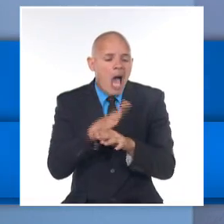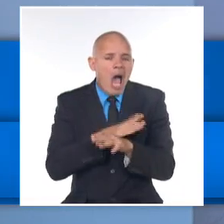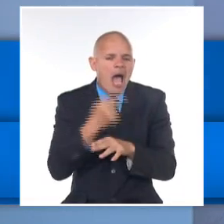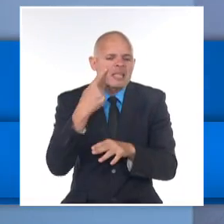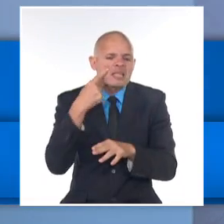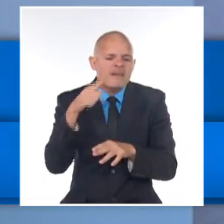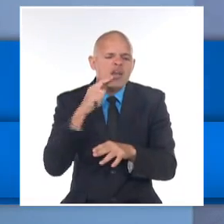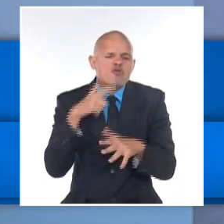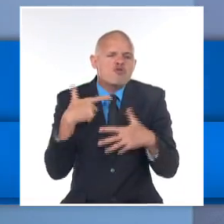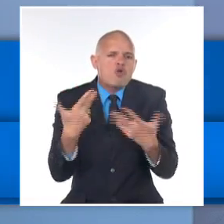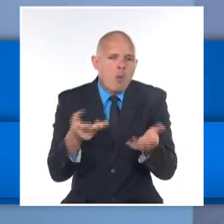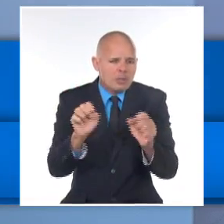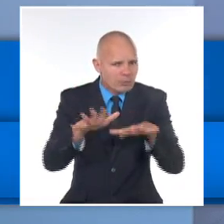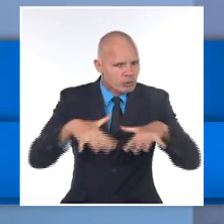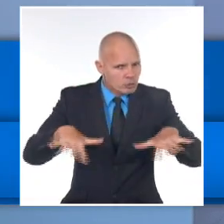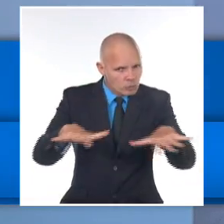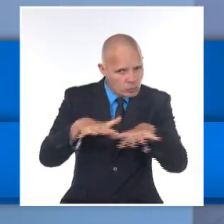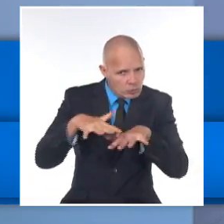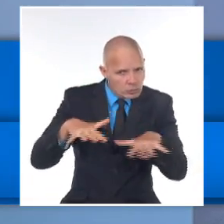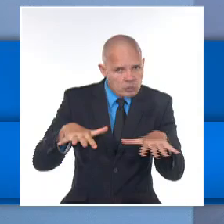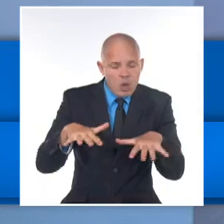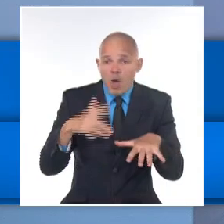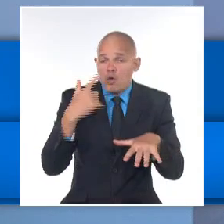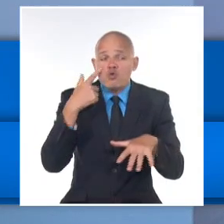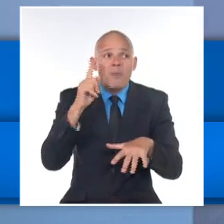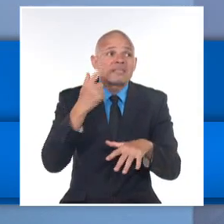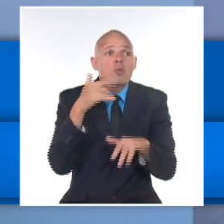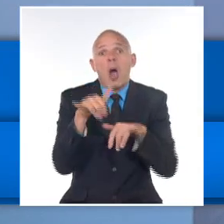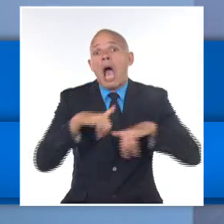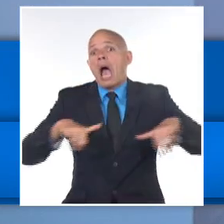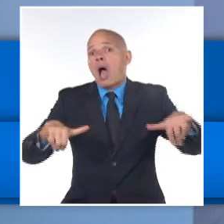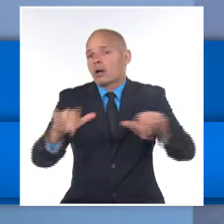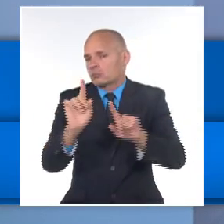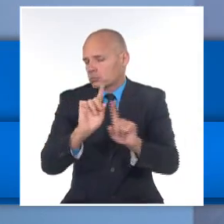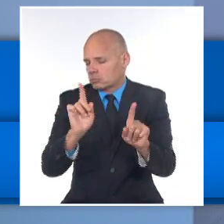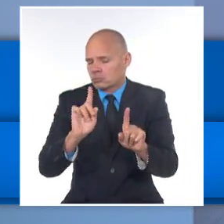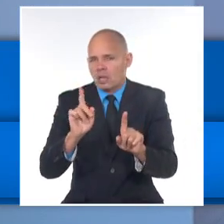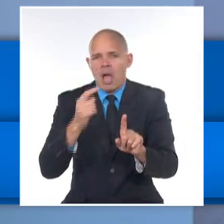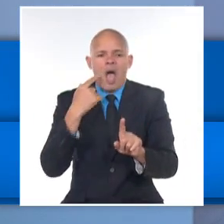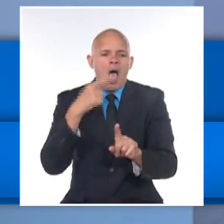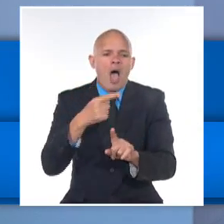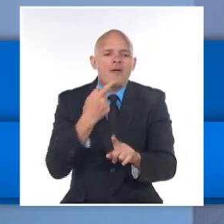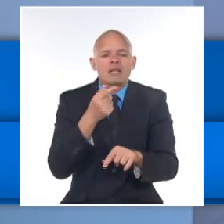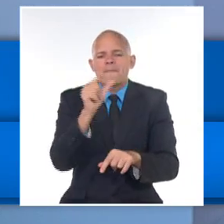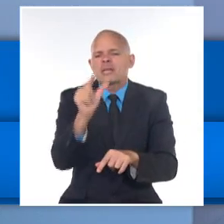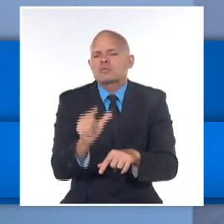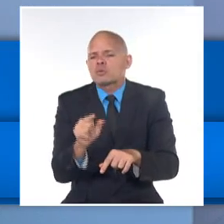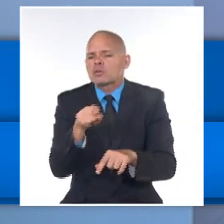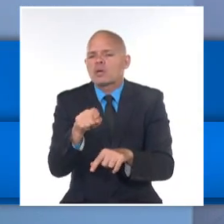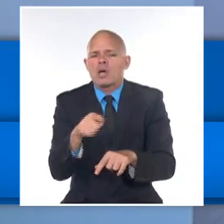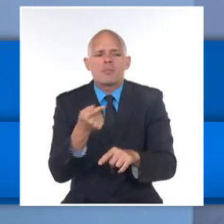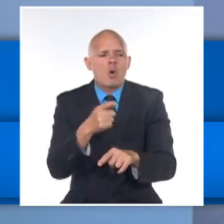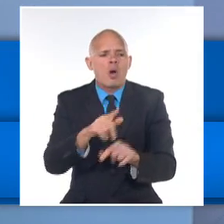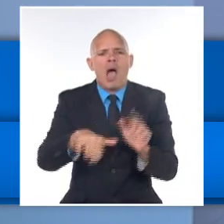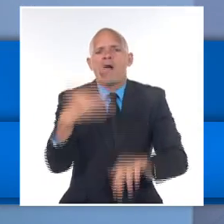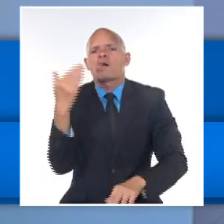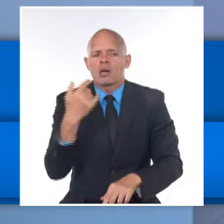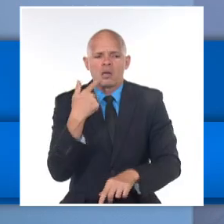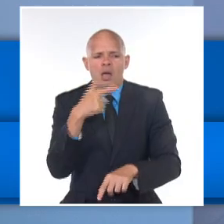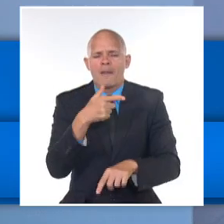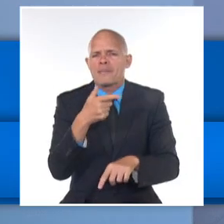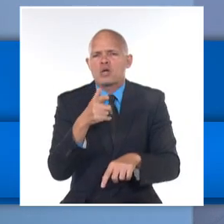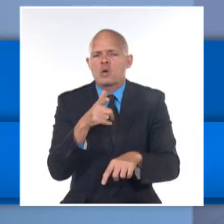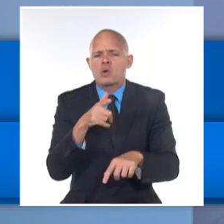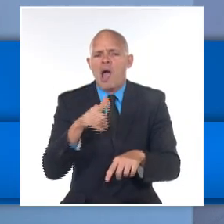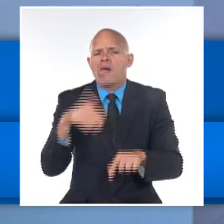que persigue el comisor o los comisores, quién es el comisor o los comisores. El móvil es lo que quiere. Lo que quiere. Ajá. ¿Y cuáles son las consecuencias que se consigue